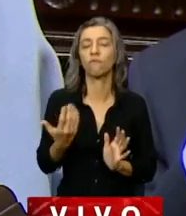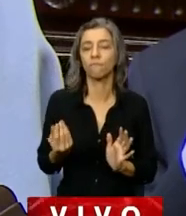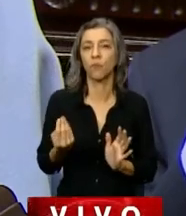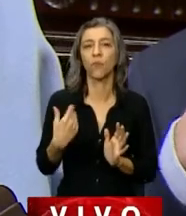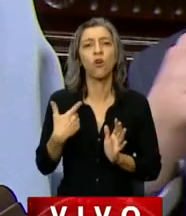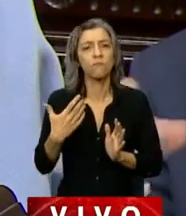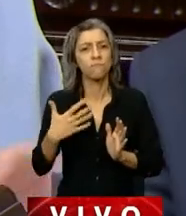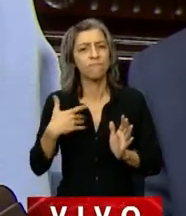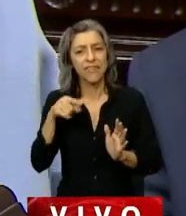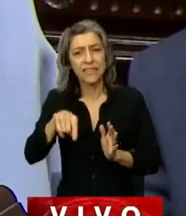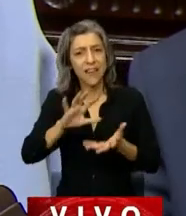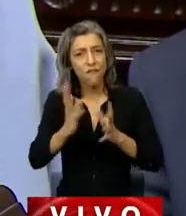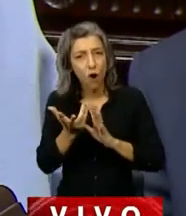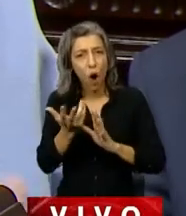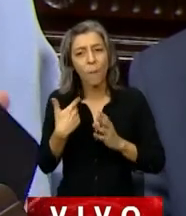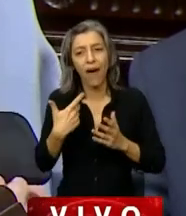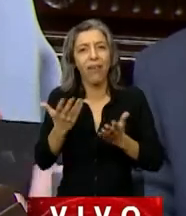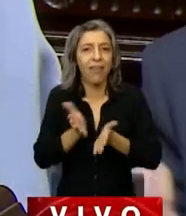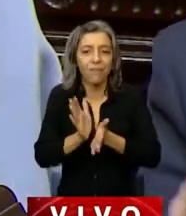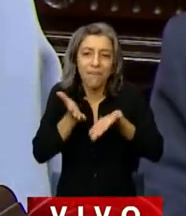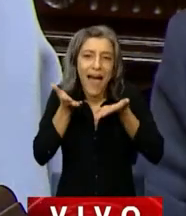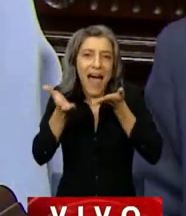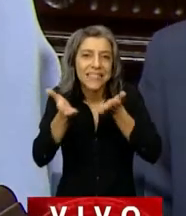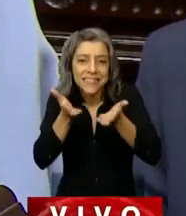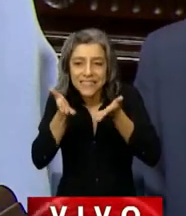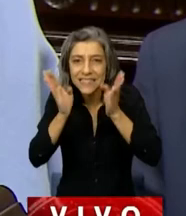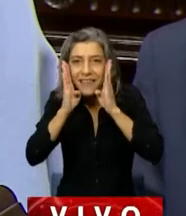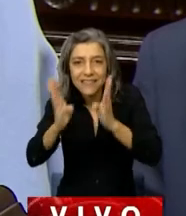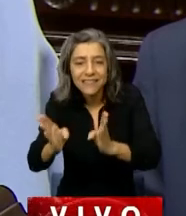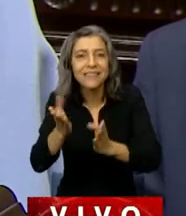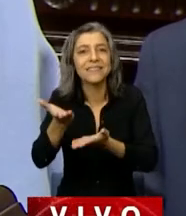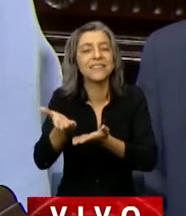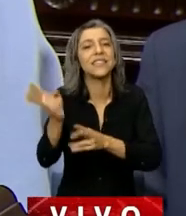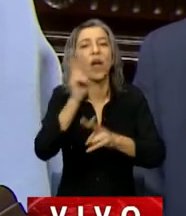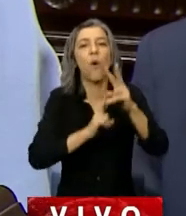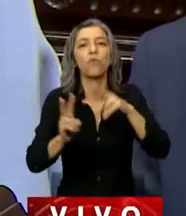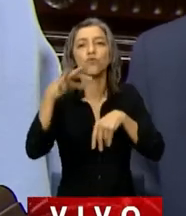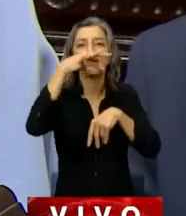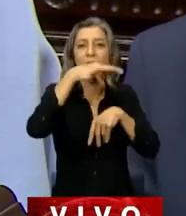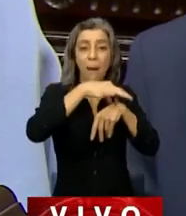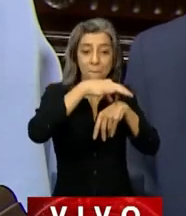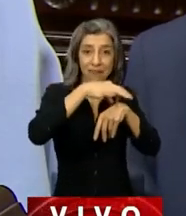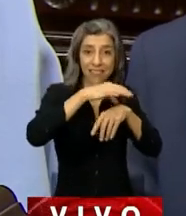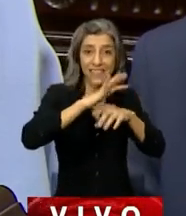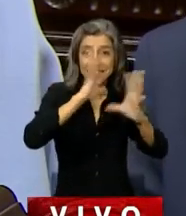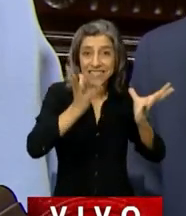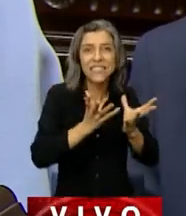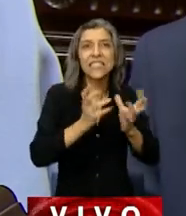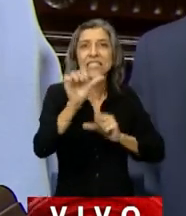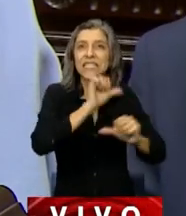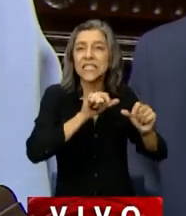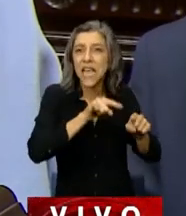modalidad de asistencia que intenta retomar los fundamentos de la medicina entendida como una